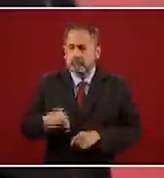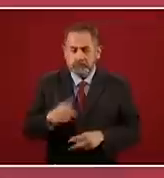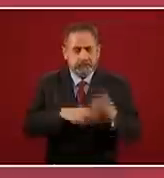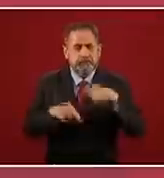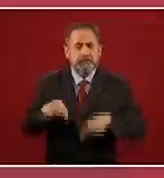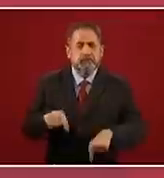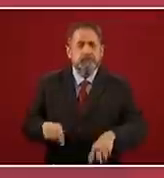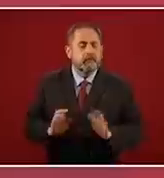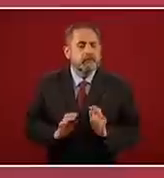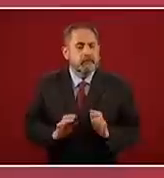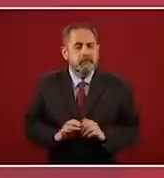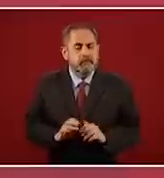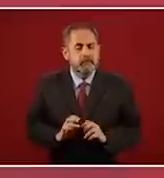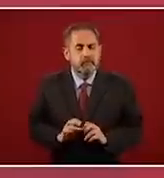aquí